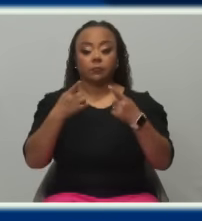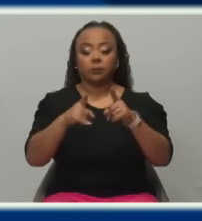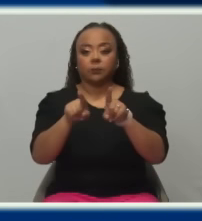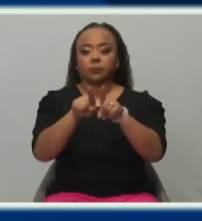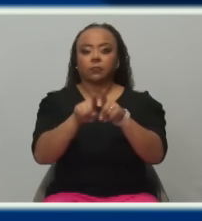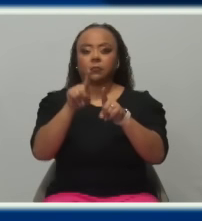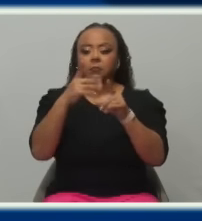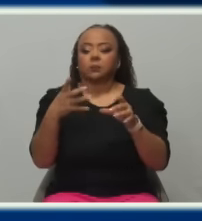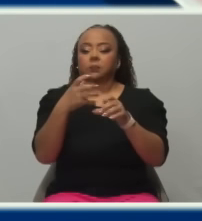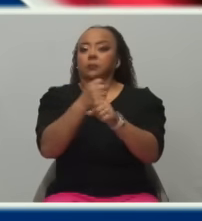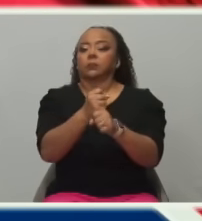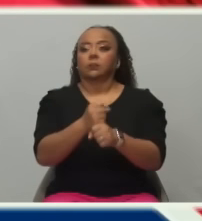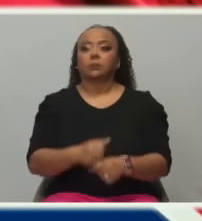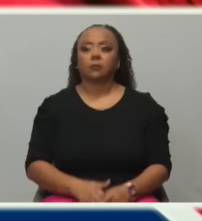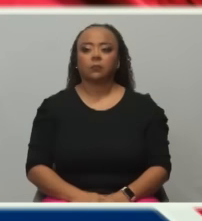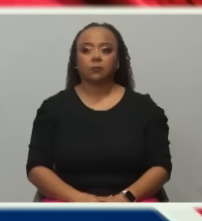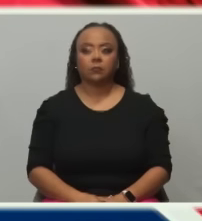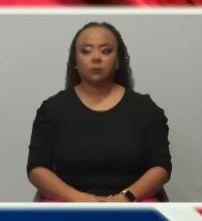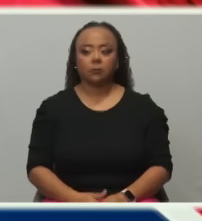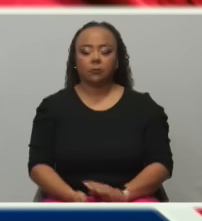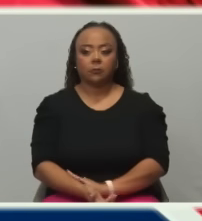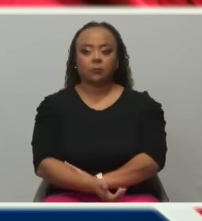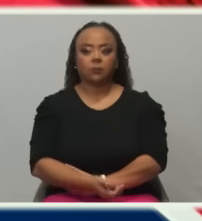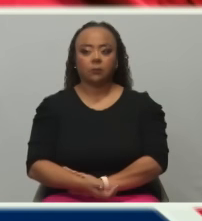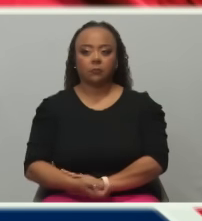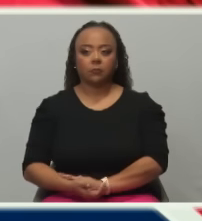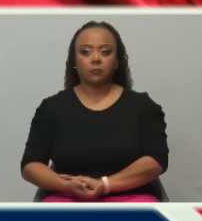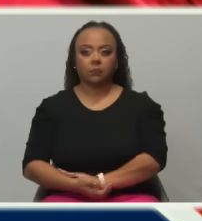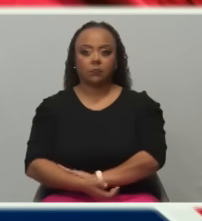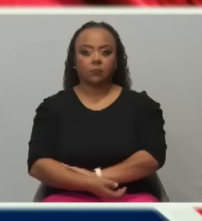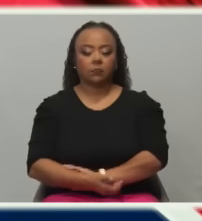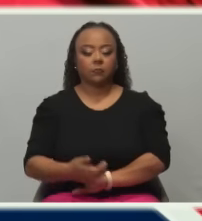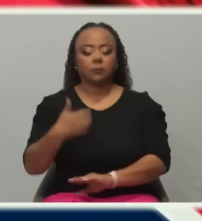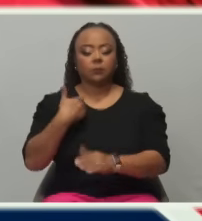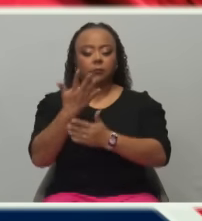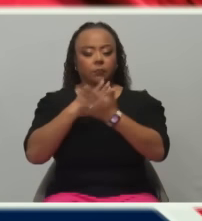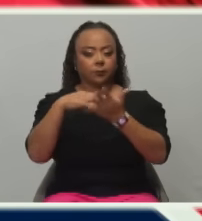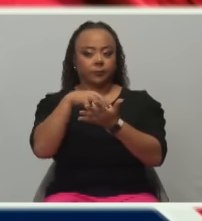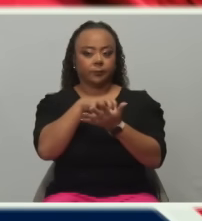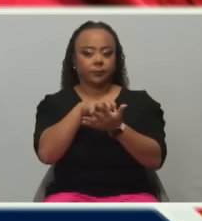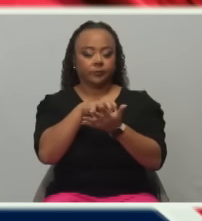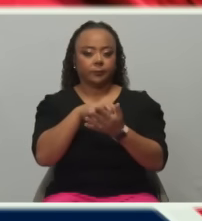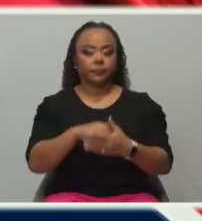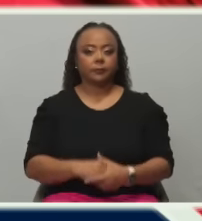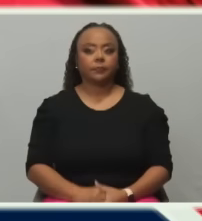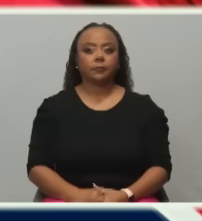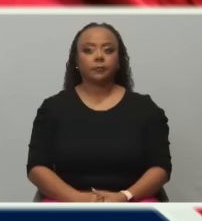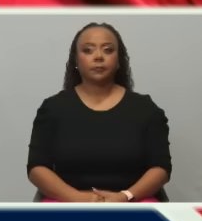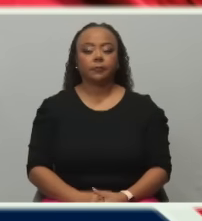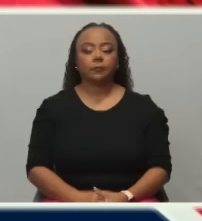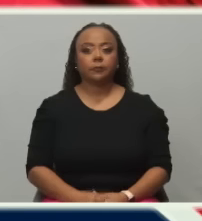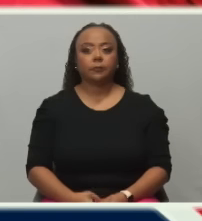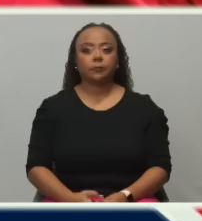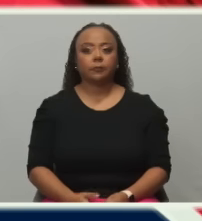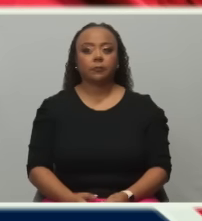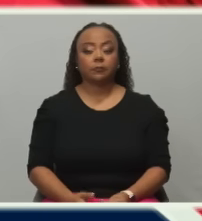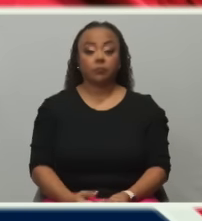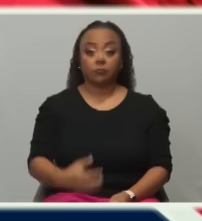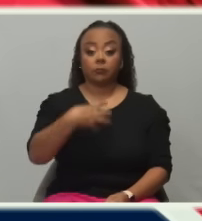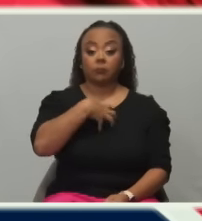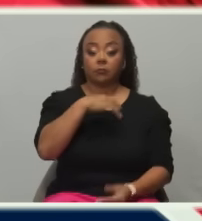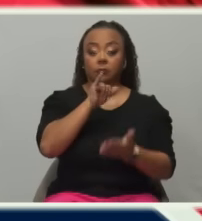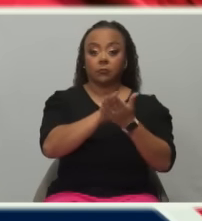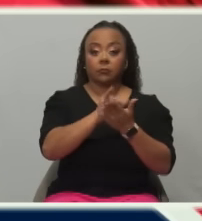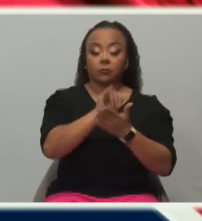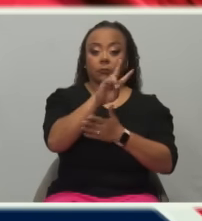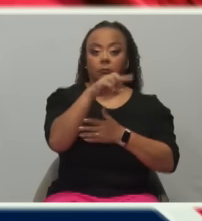una conclusión que yo tengo ciertas dudas de si le pertenece esto a Vladimir Quesada o